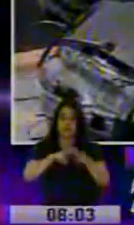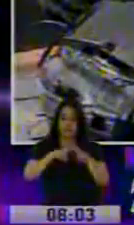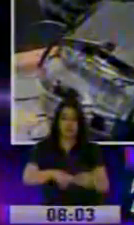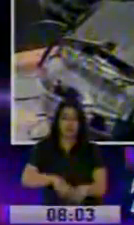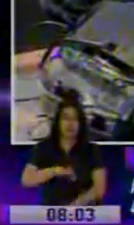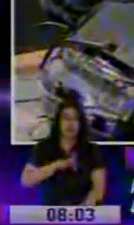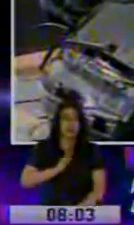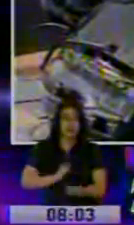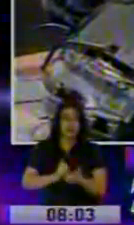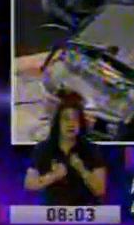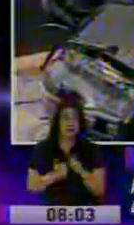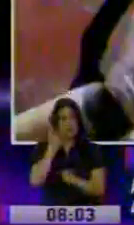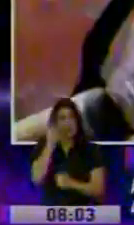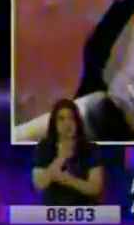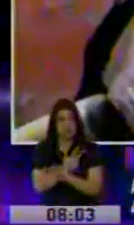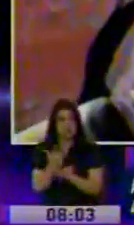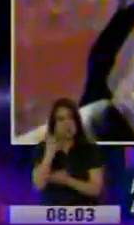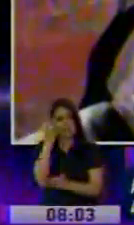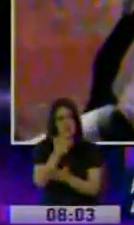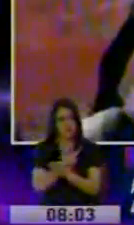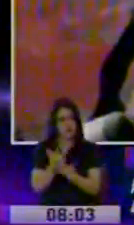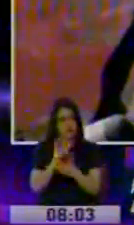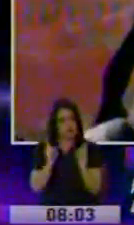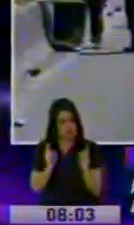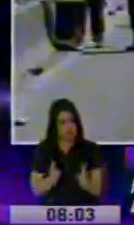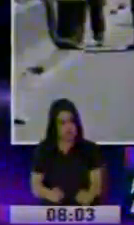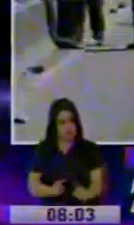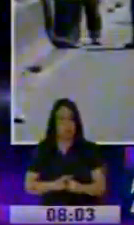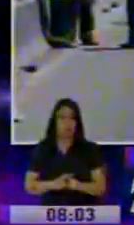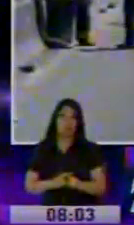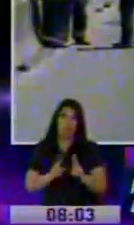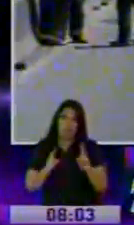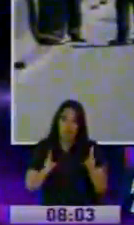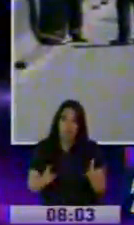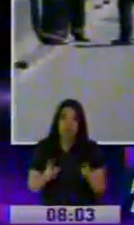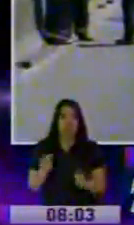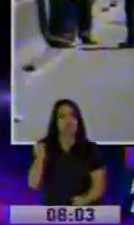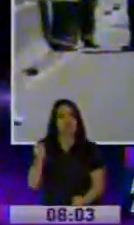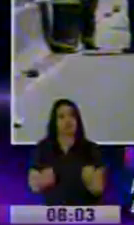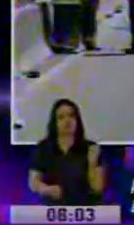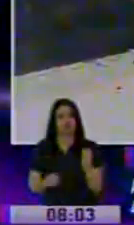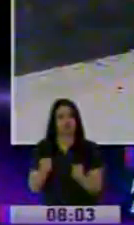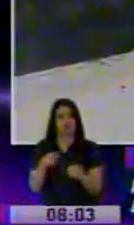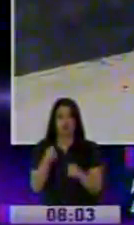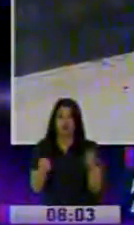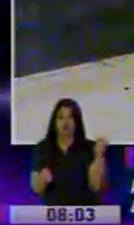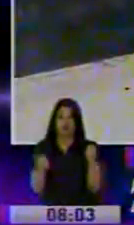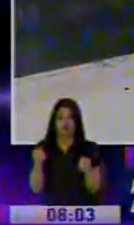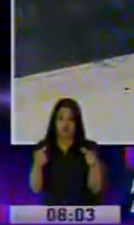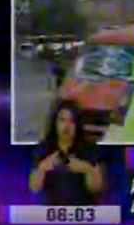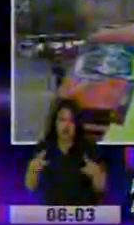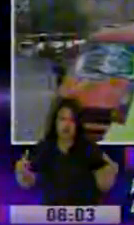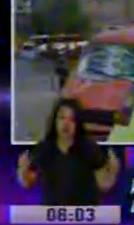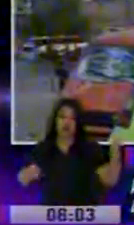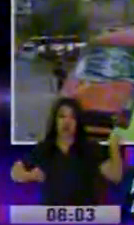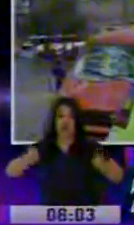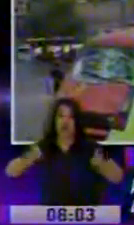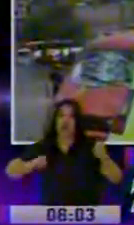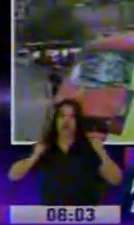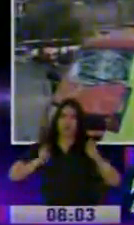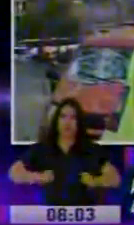cada 2, 3 semanas a este tipo de vehículos. Pero sobre todas las cosas también manejar, vean, los que manejan autos grandes, manejar